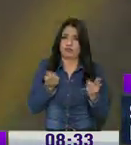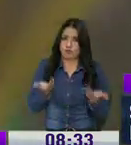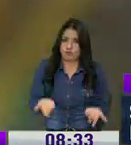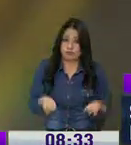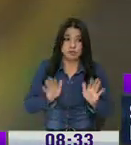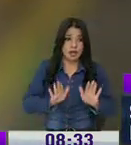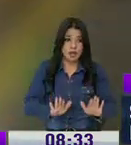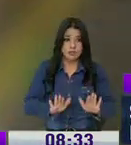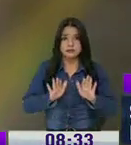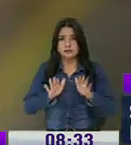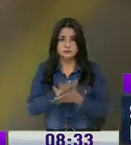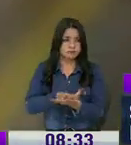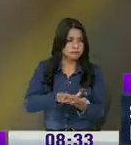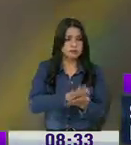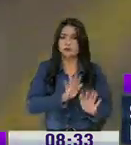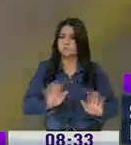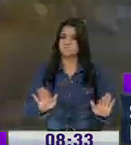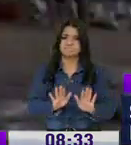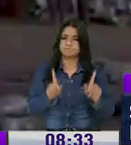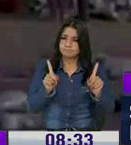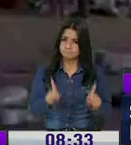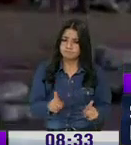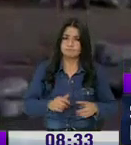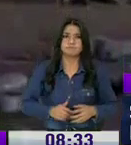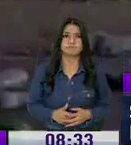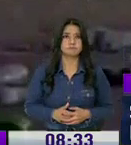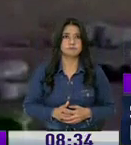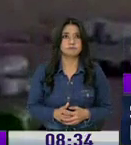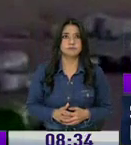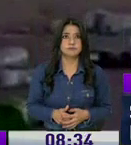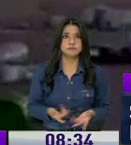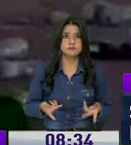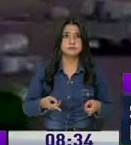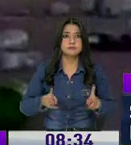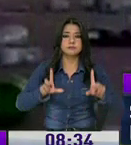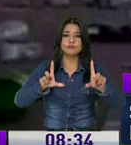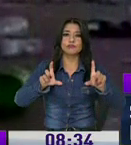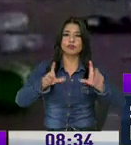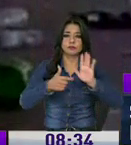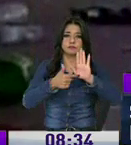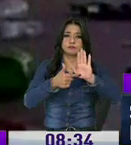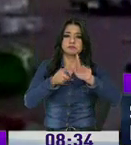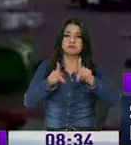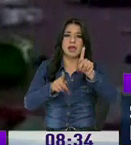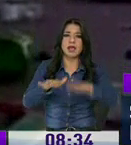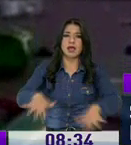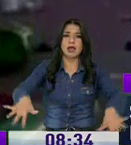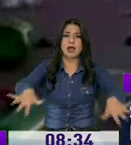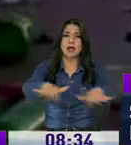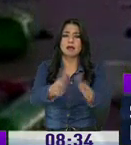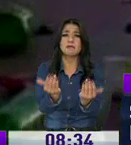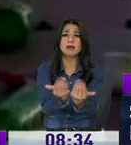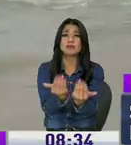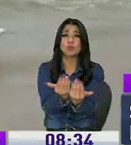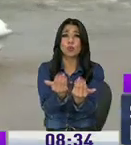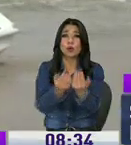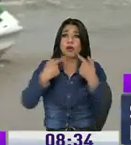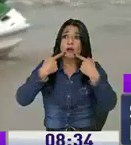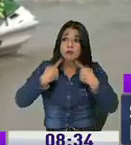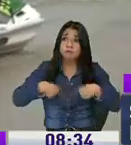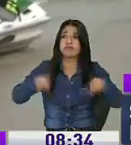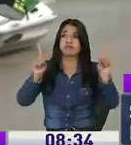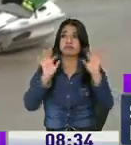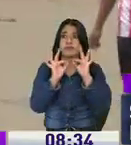este tipo de desmanes no se repitan. Una fotografía que mostraba una playa llena de basura fue difundida en